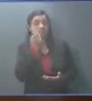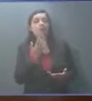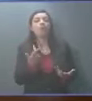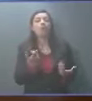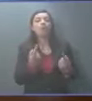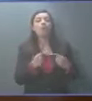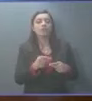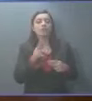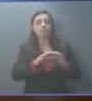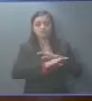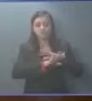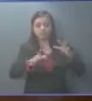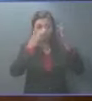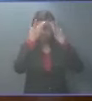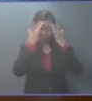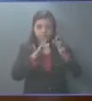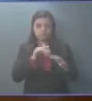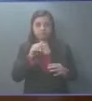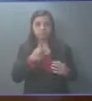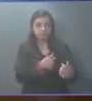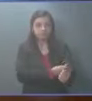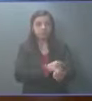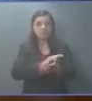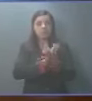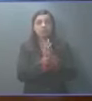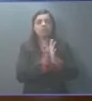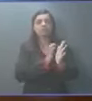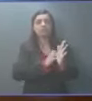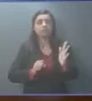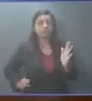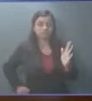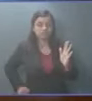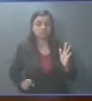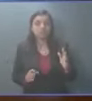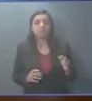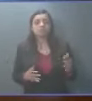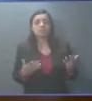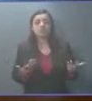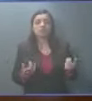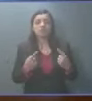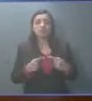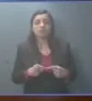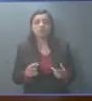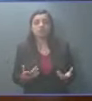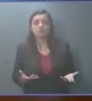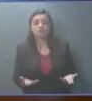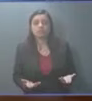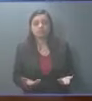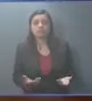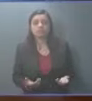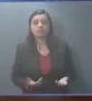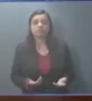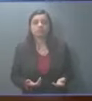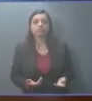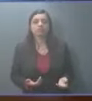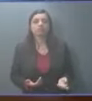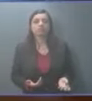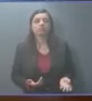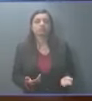va a estar finalizado la tercera etapa del hospital de